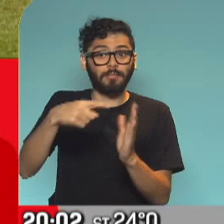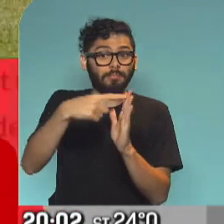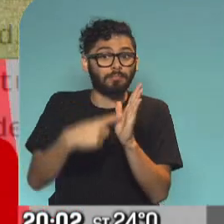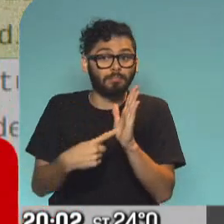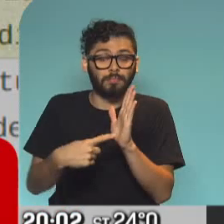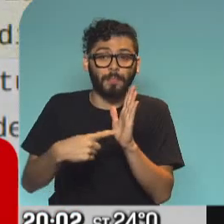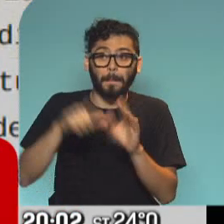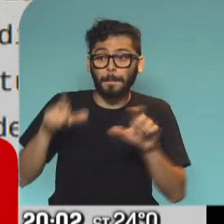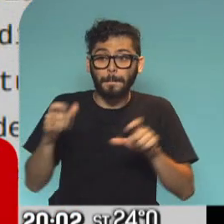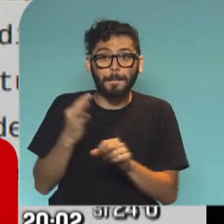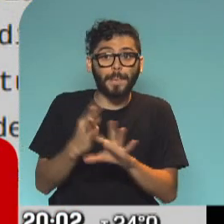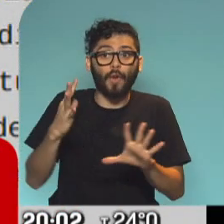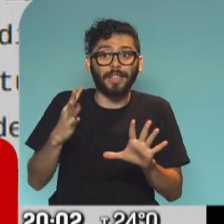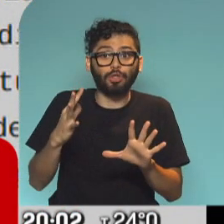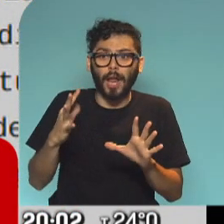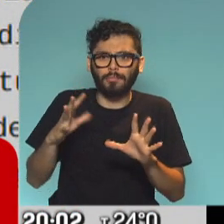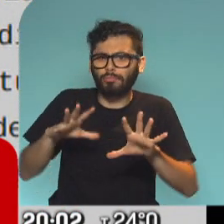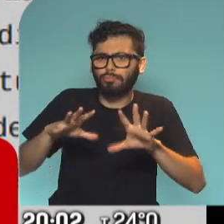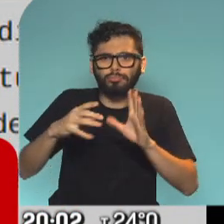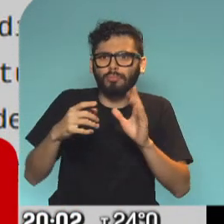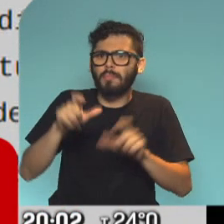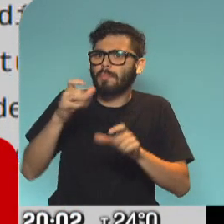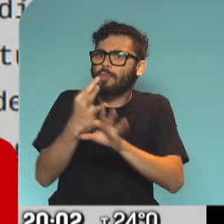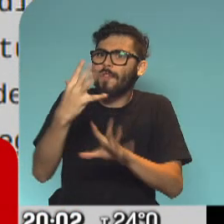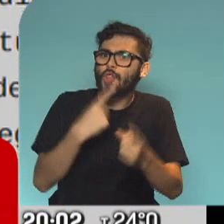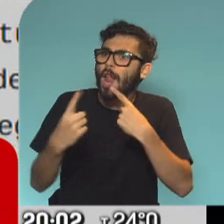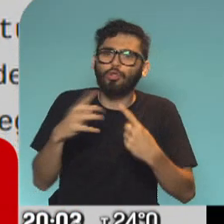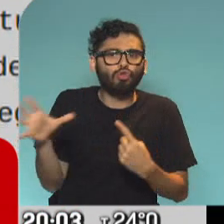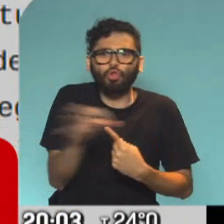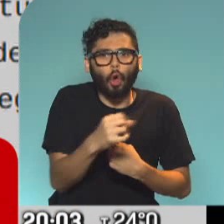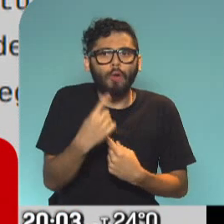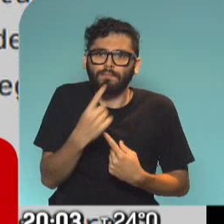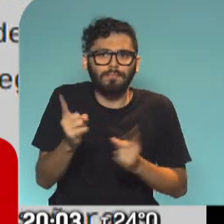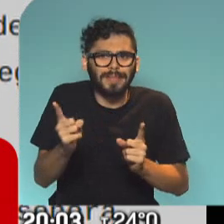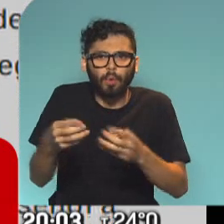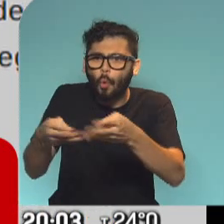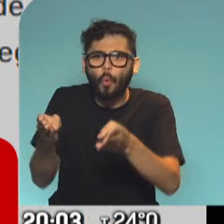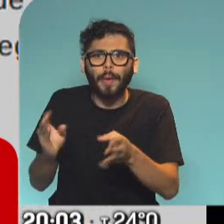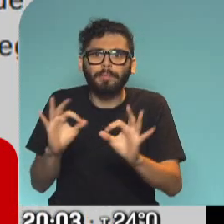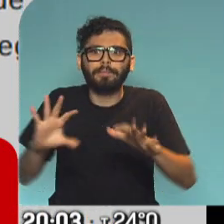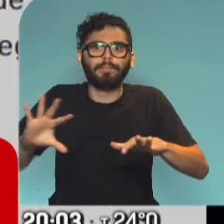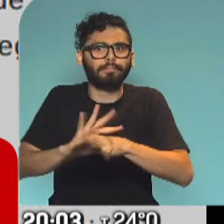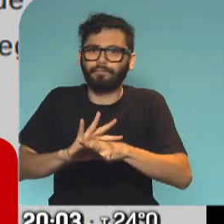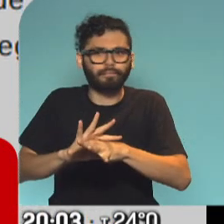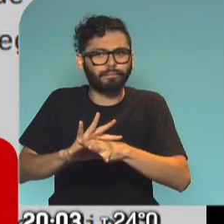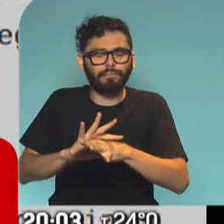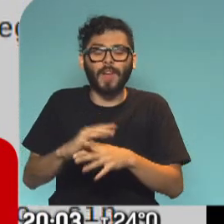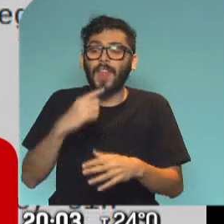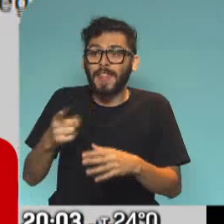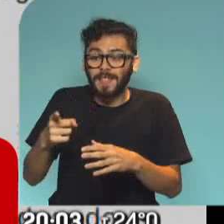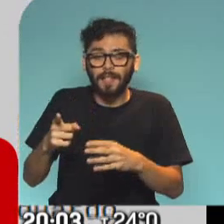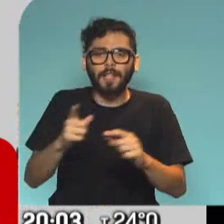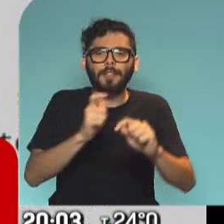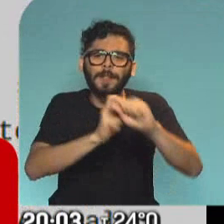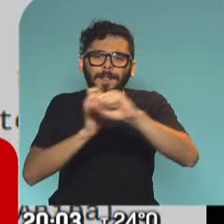aquellos especialistas que el buque no estaba en perfectas condiciones, ni mucho menos. Hay una secuencia que indica que el buque tuvo una reparación de media vida,